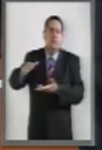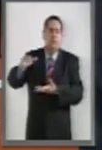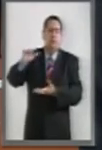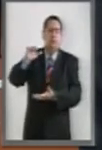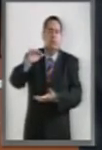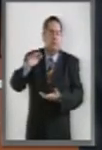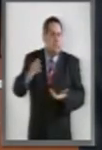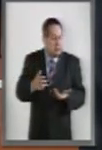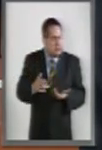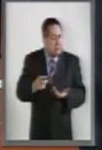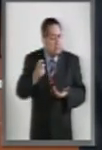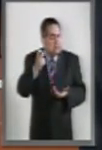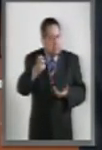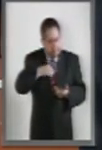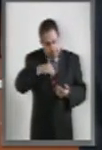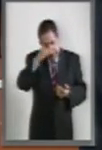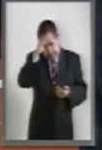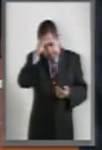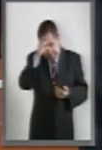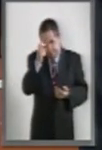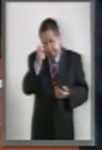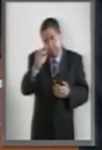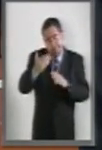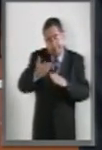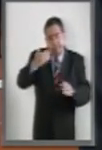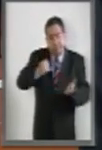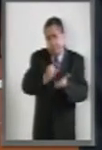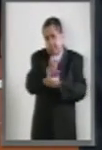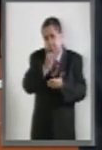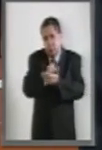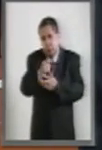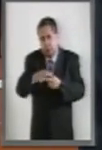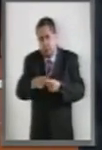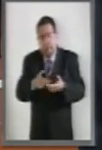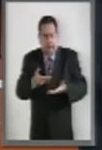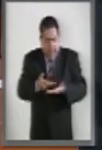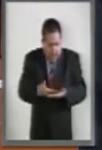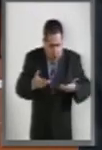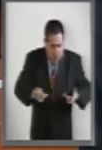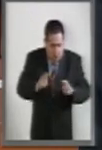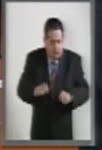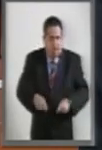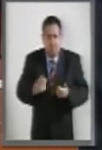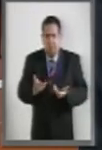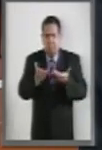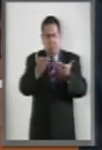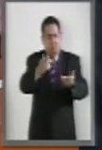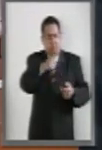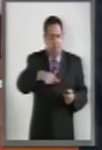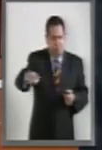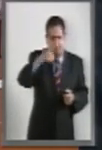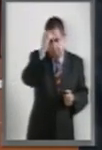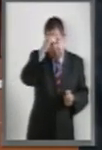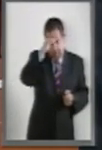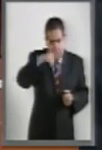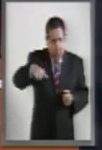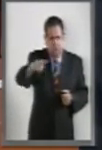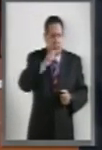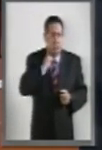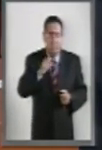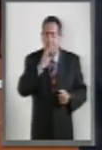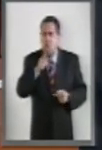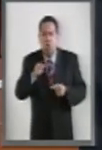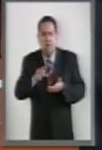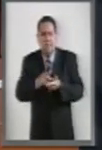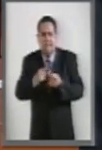tomaron y que explican hoy su dinámica, y la que hoy se somete a consideración de esta soberanía es que regresemos